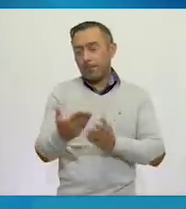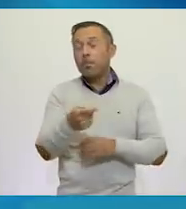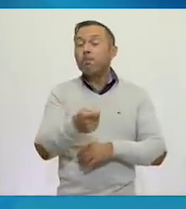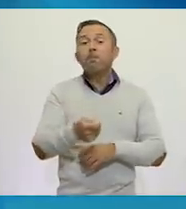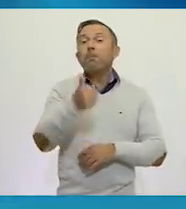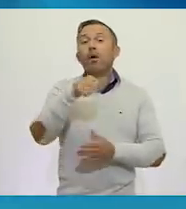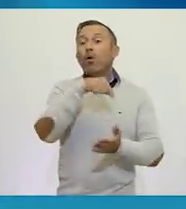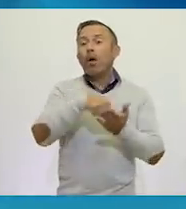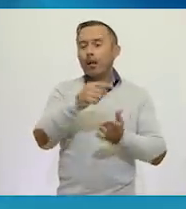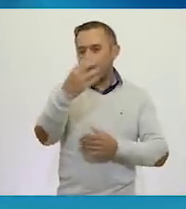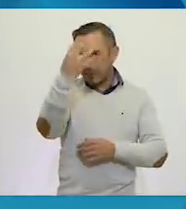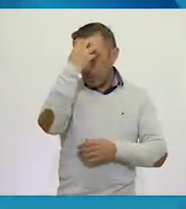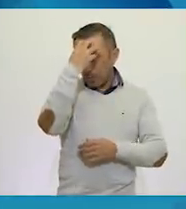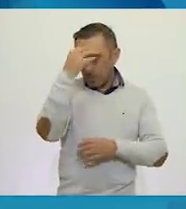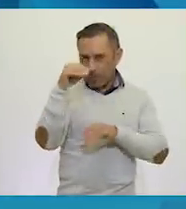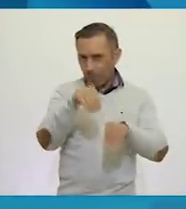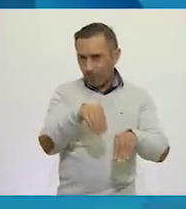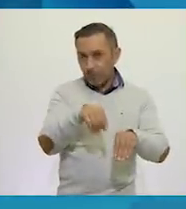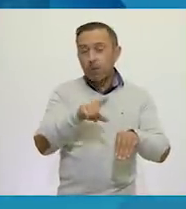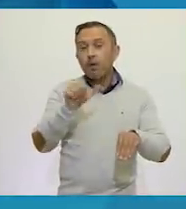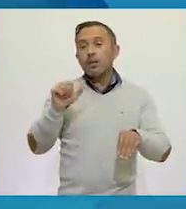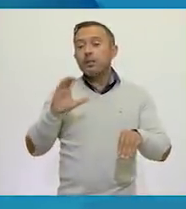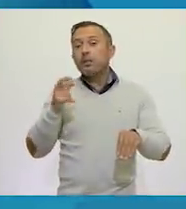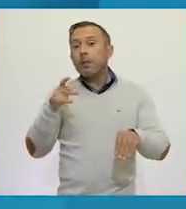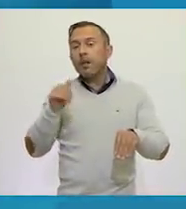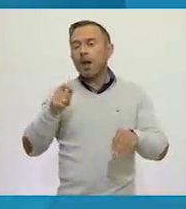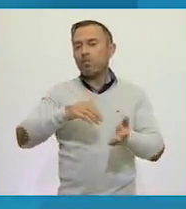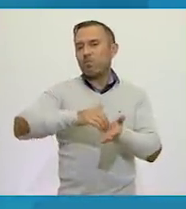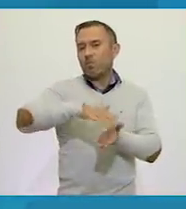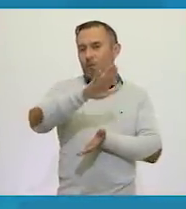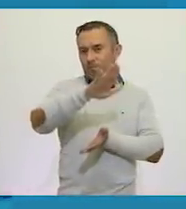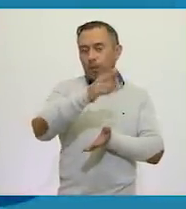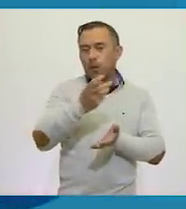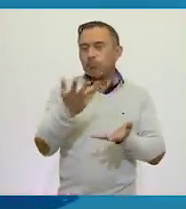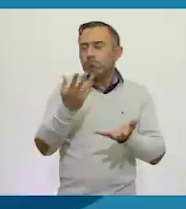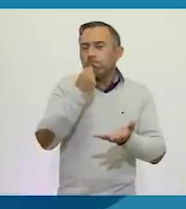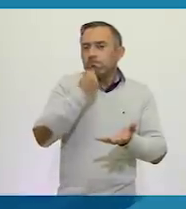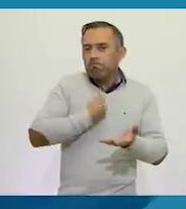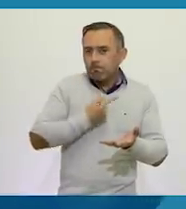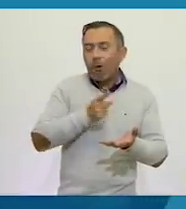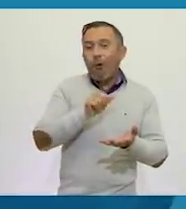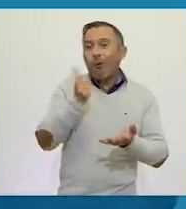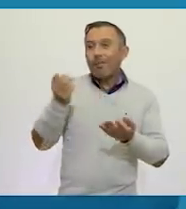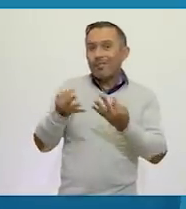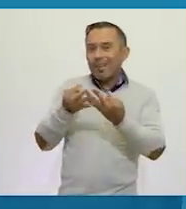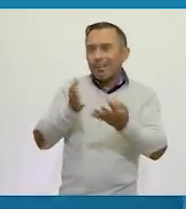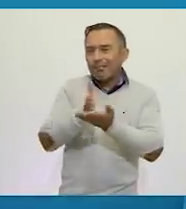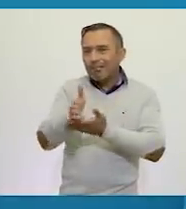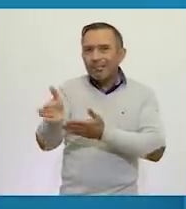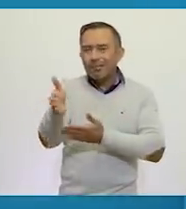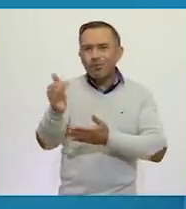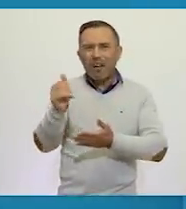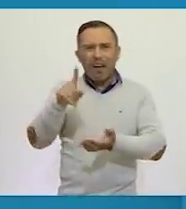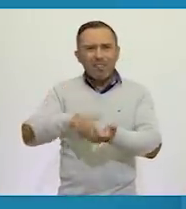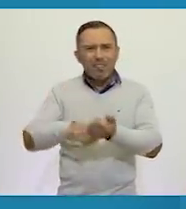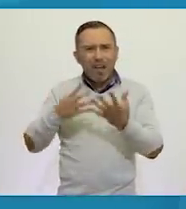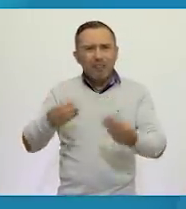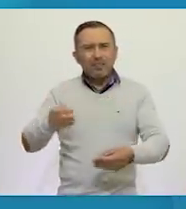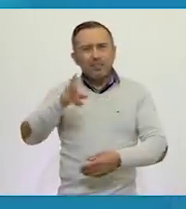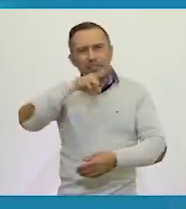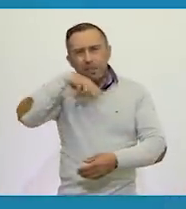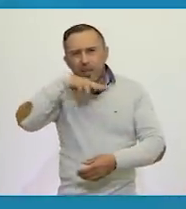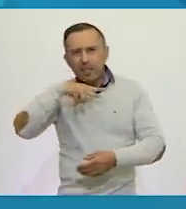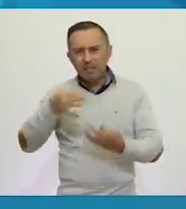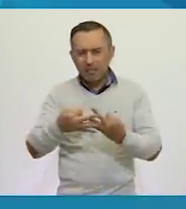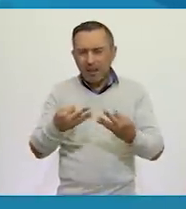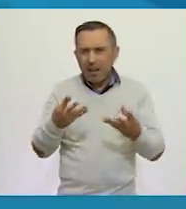en Chapultepec, hasta ser expulsados por los tepanecas. Por tanto, se vieron obligados a adentrarse en una zona inhóspita, repleta de serpientes y fango en mitad